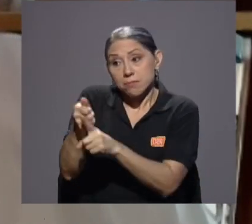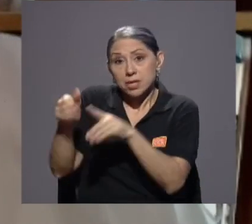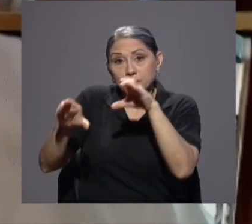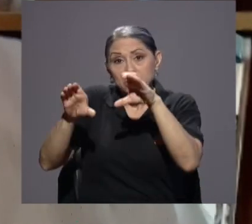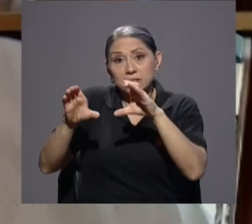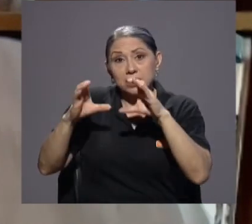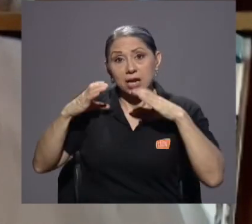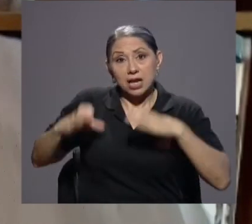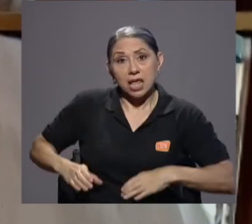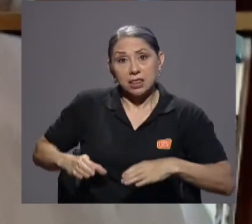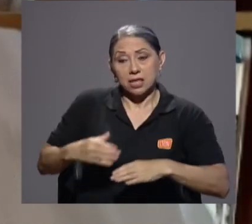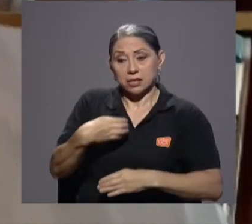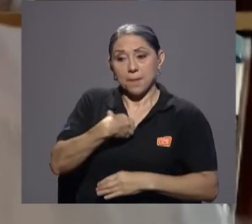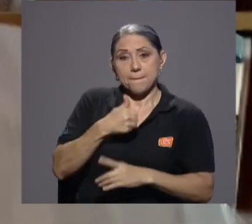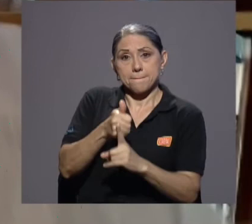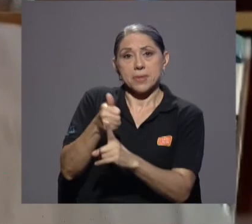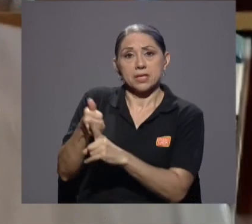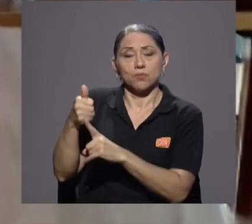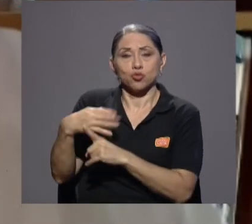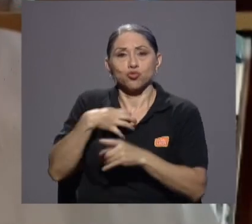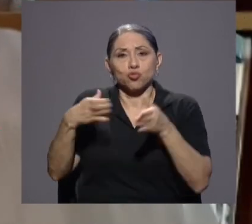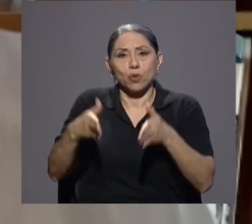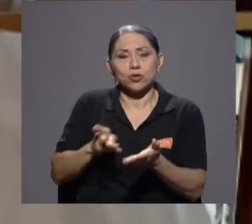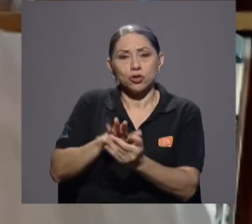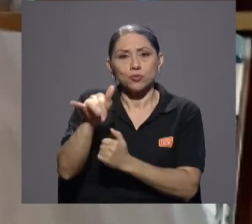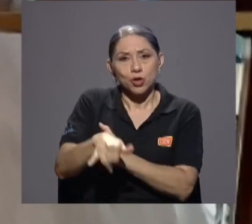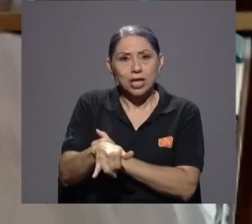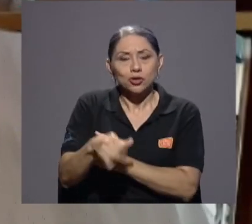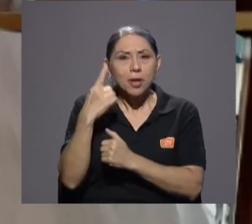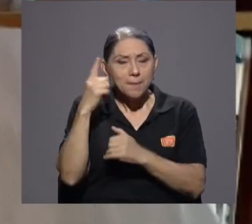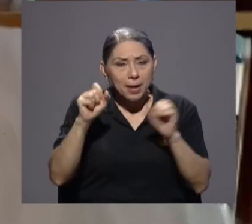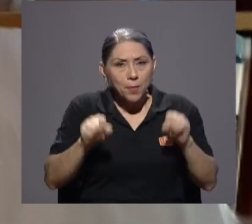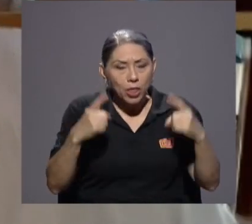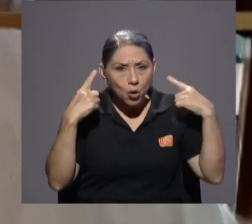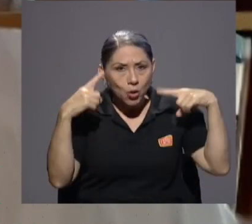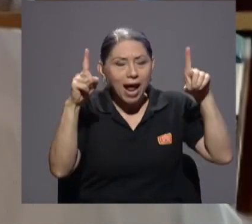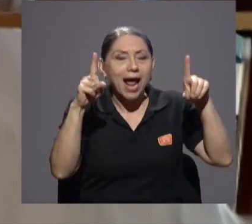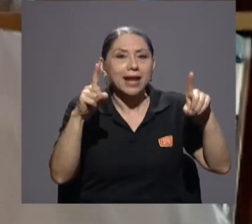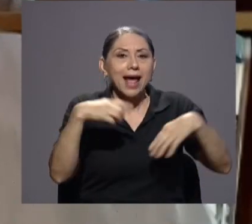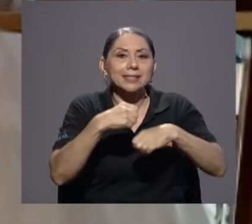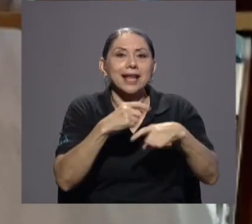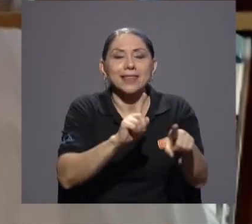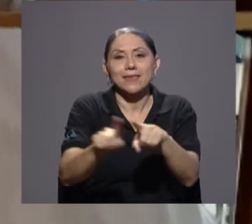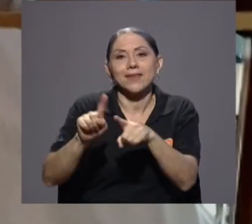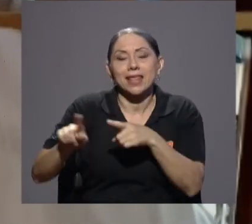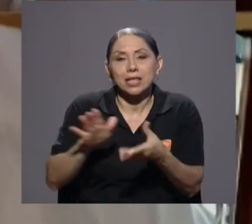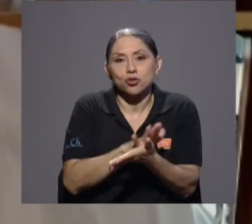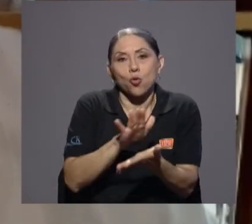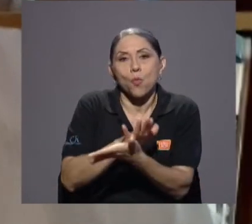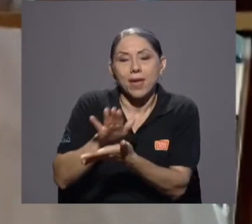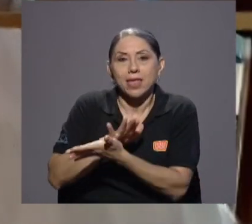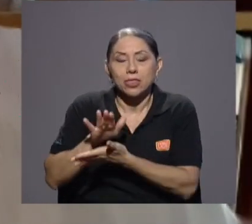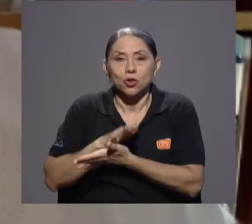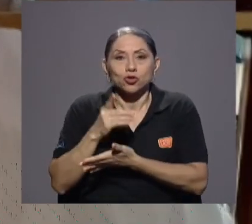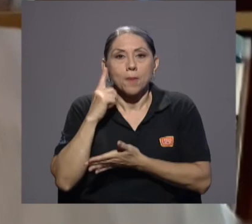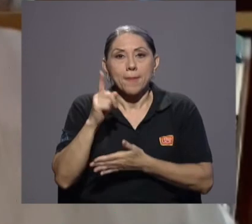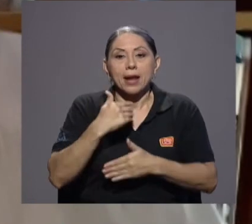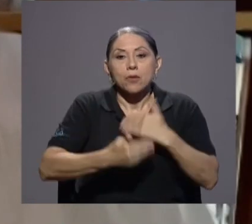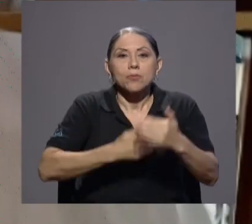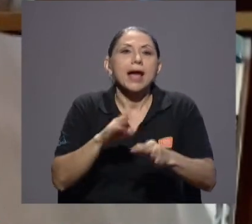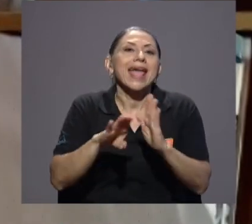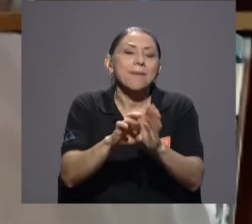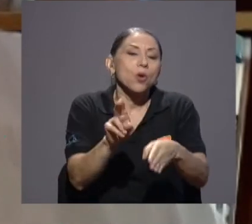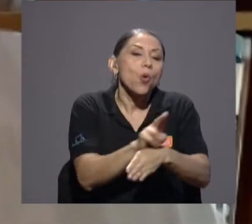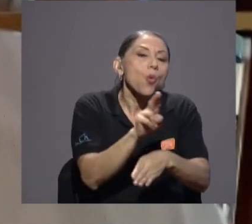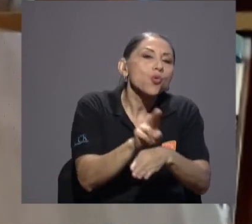y dueños de los proyectos, en la consecución de diferentes documentos que se necesitan para un trámite de proyectos como usos de suelos,